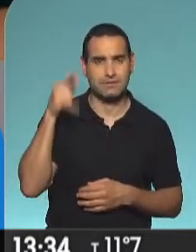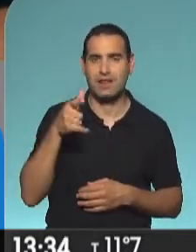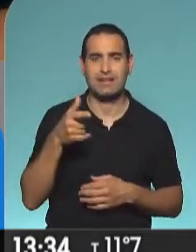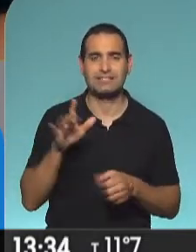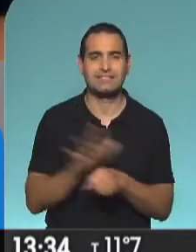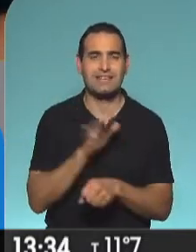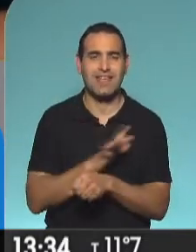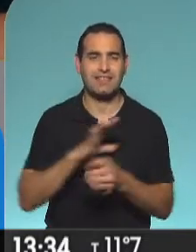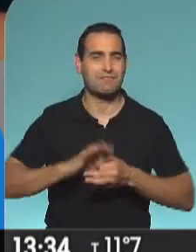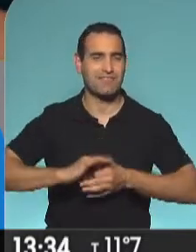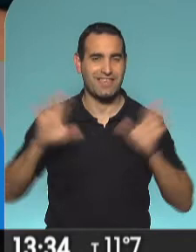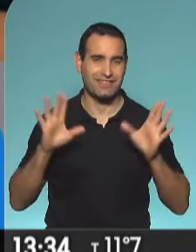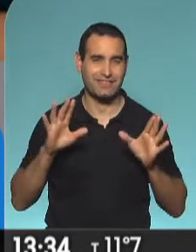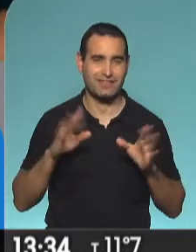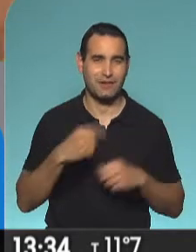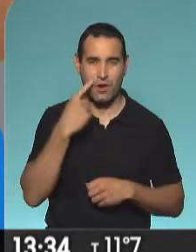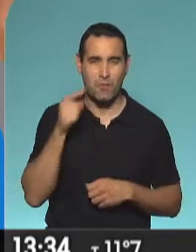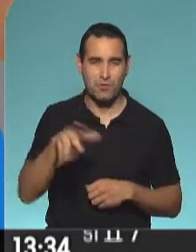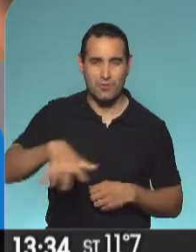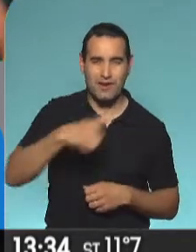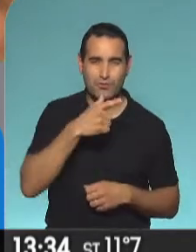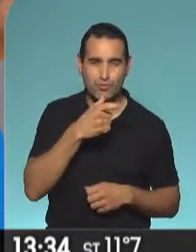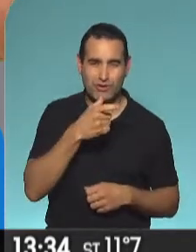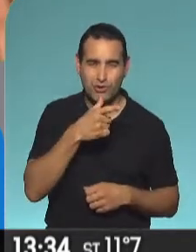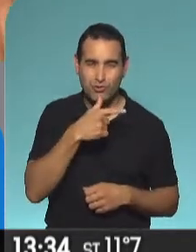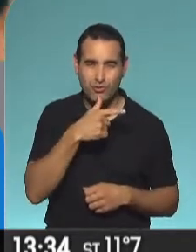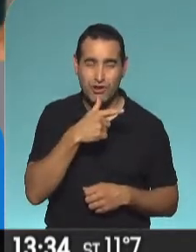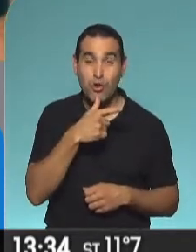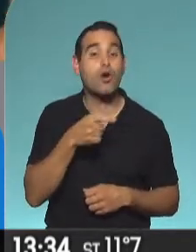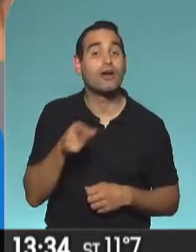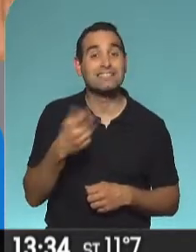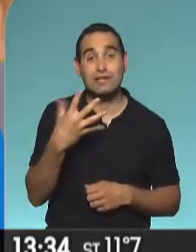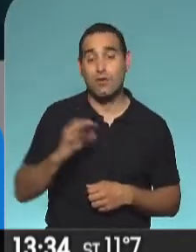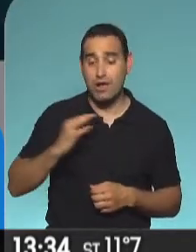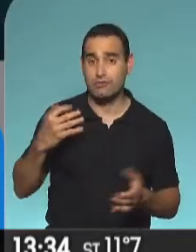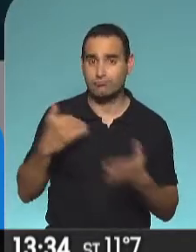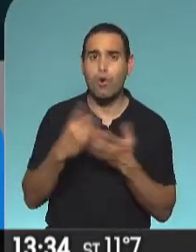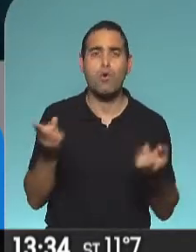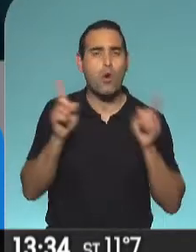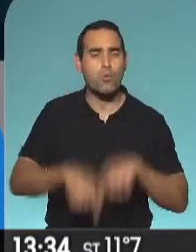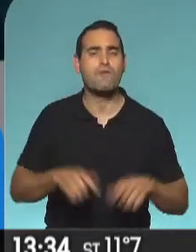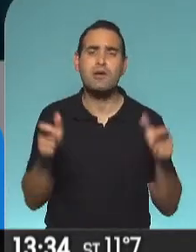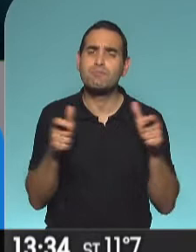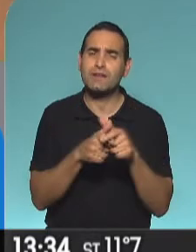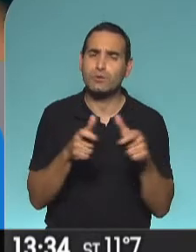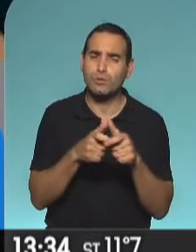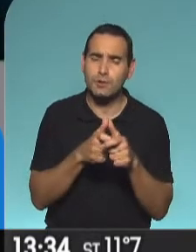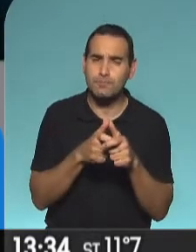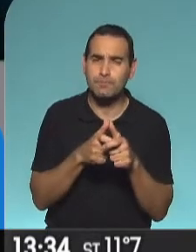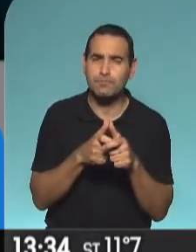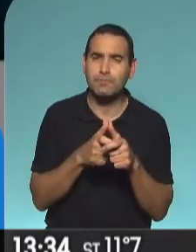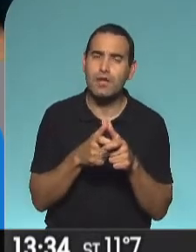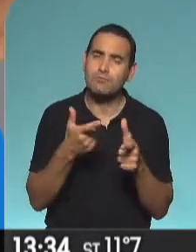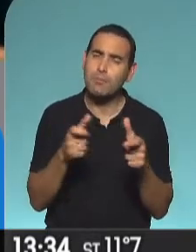Buenos Aires, el hombre de Ituzaingó, Raúl Perrone, vuelve después de 5 años con esta película que es